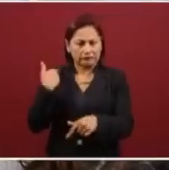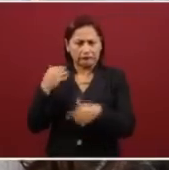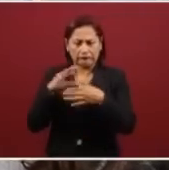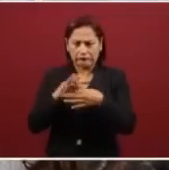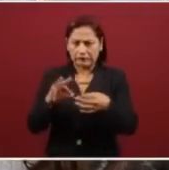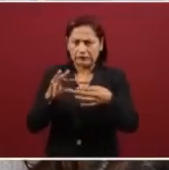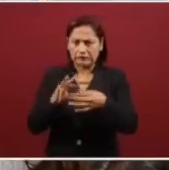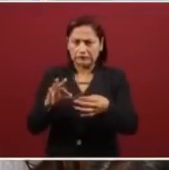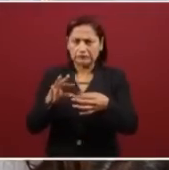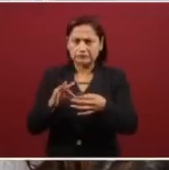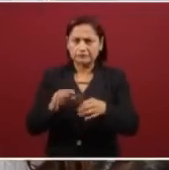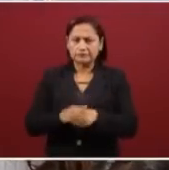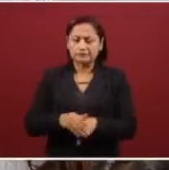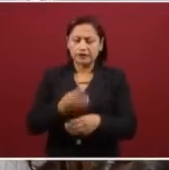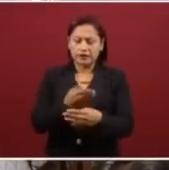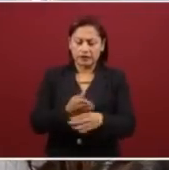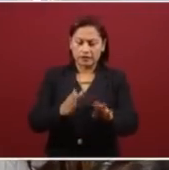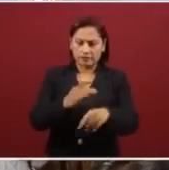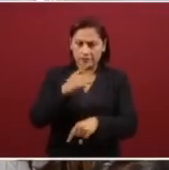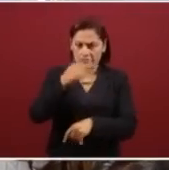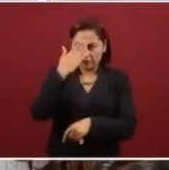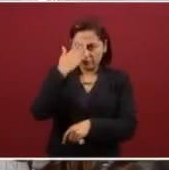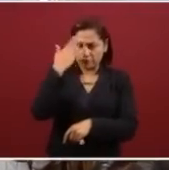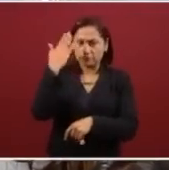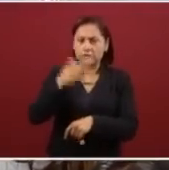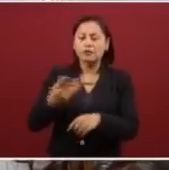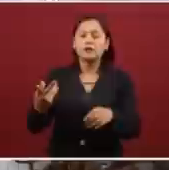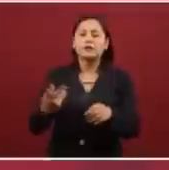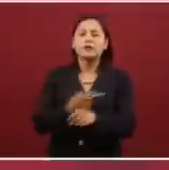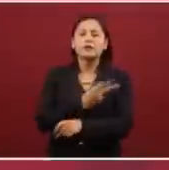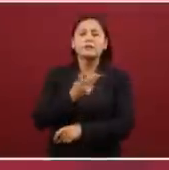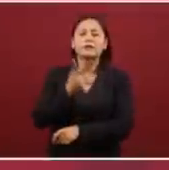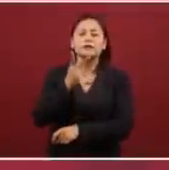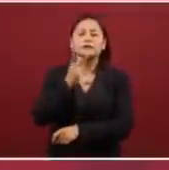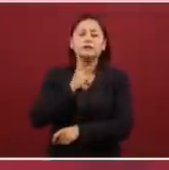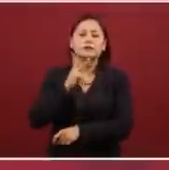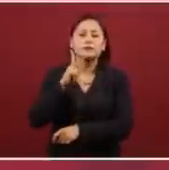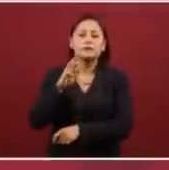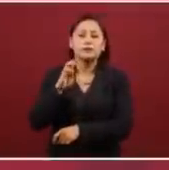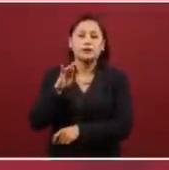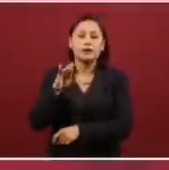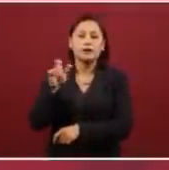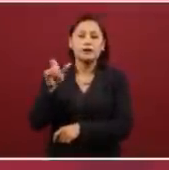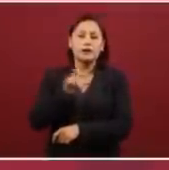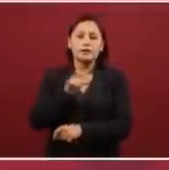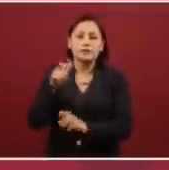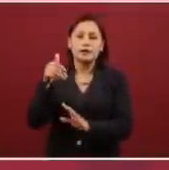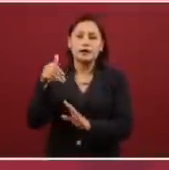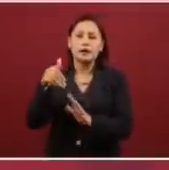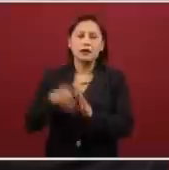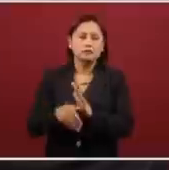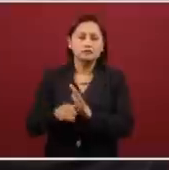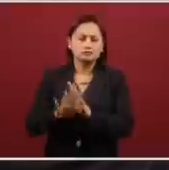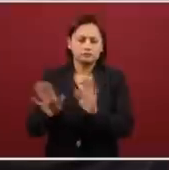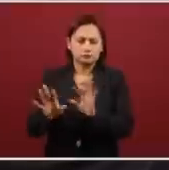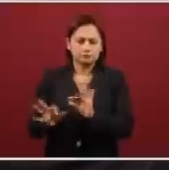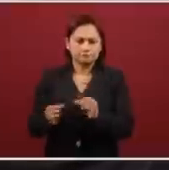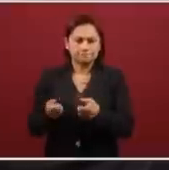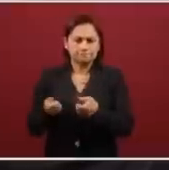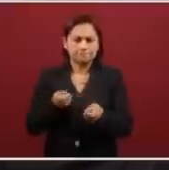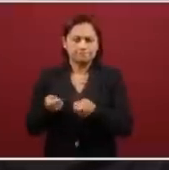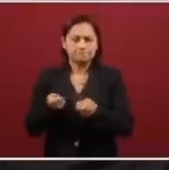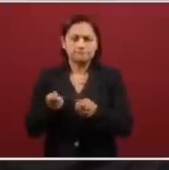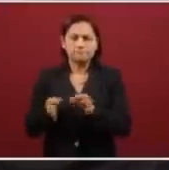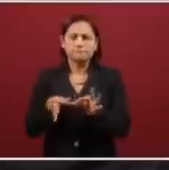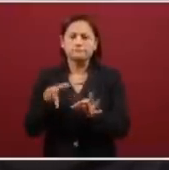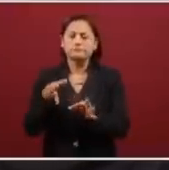coordinada, señaló que se trabaja en la creación de nuevos albergues y anunció que la semana próxima se firmará un convenio con las maquiladoras con